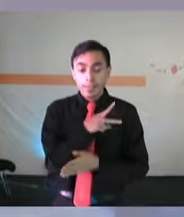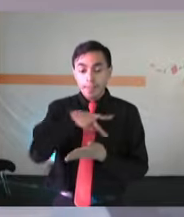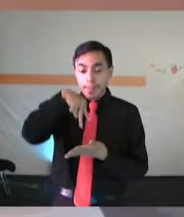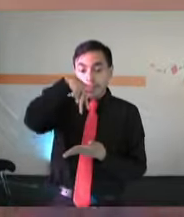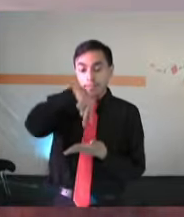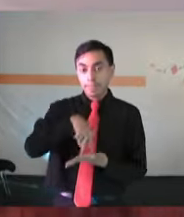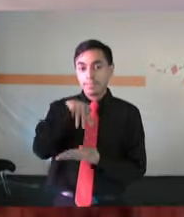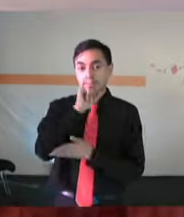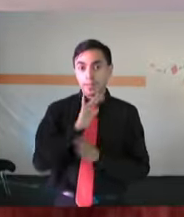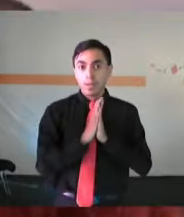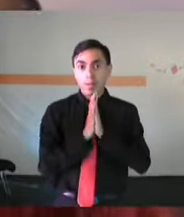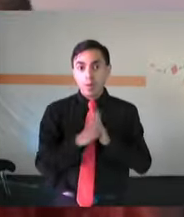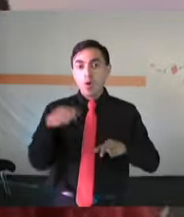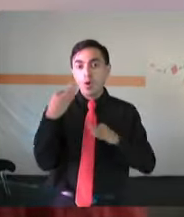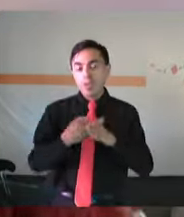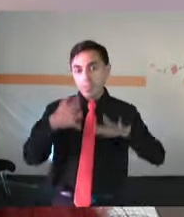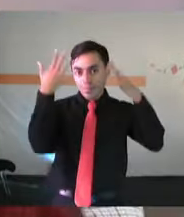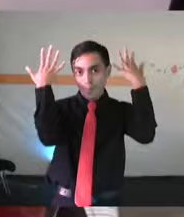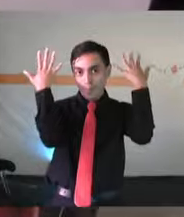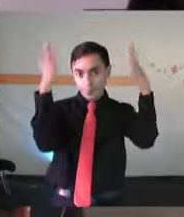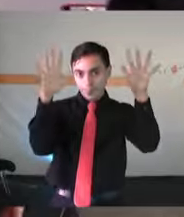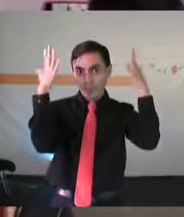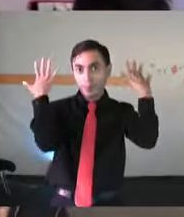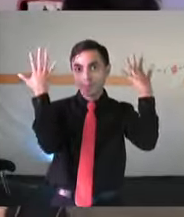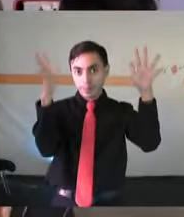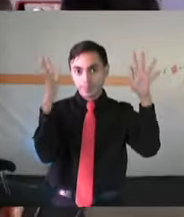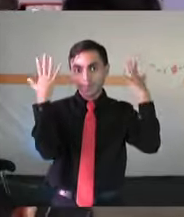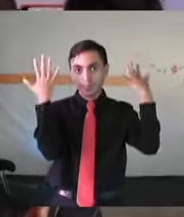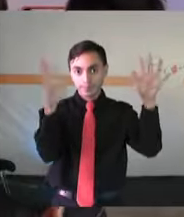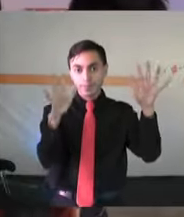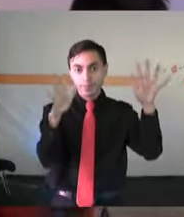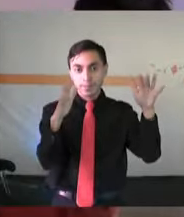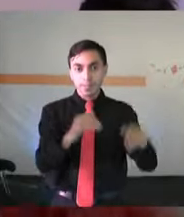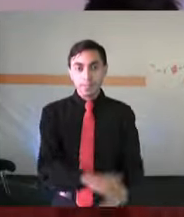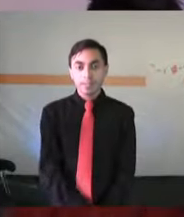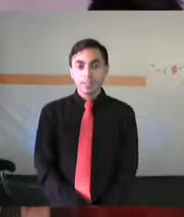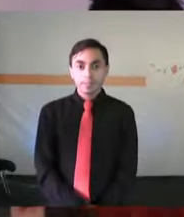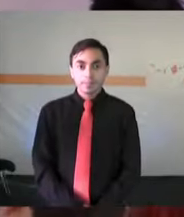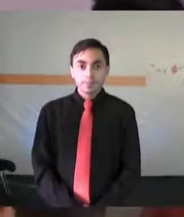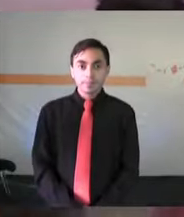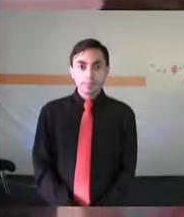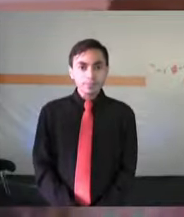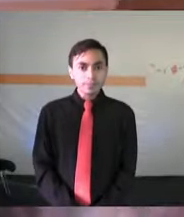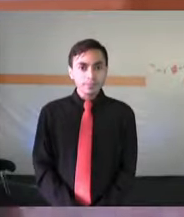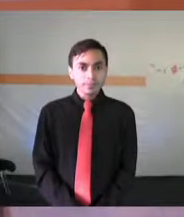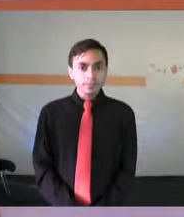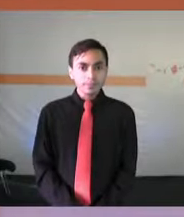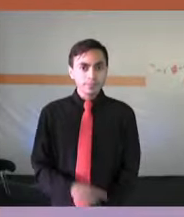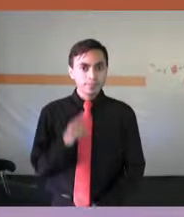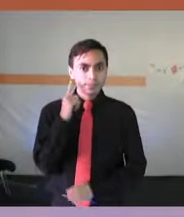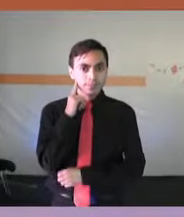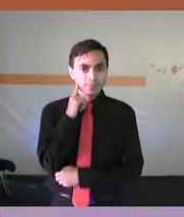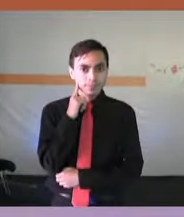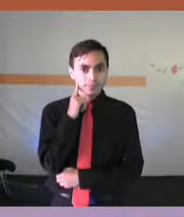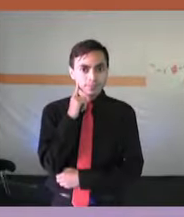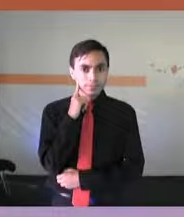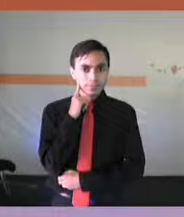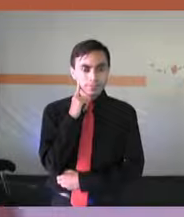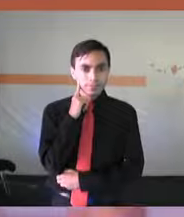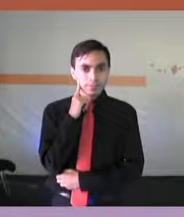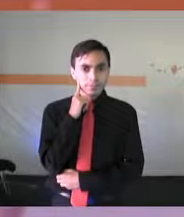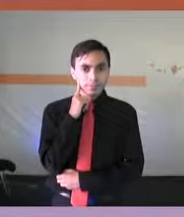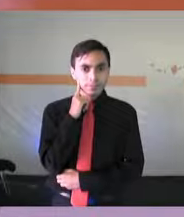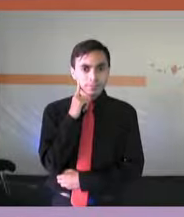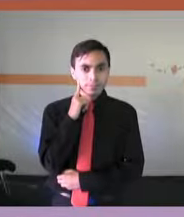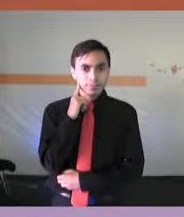aplauso, sí. Y le demos un aplauso a la mera mera. ¿Quién quiere gritar como nos estaba pidiendo?